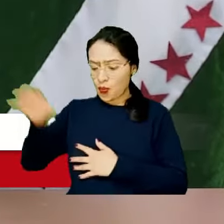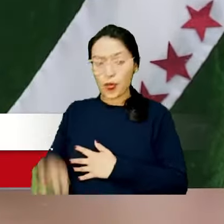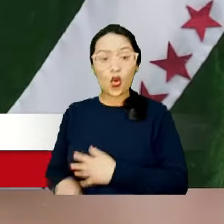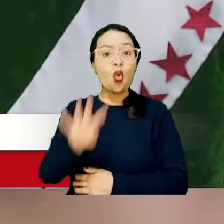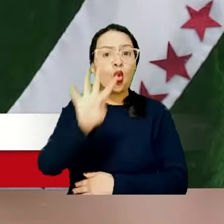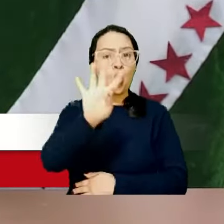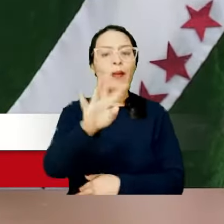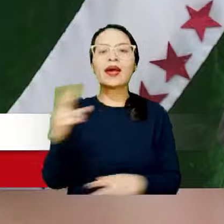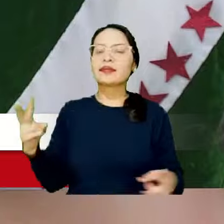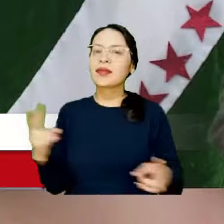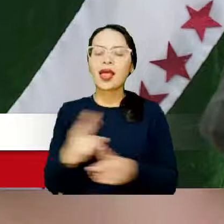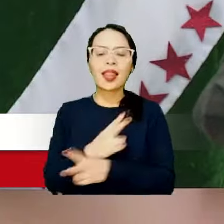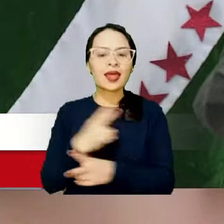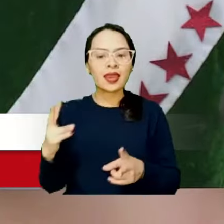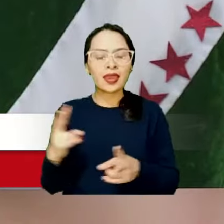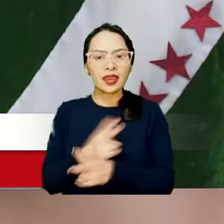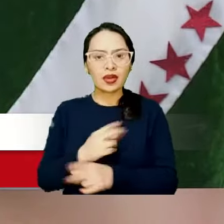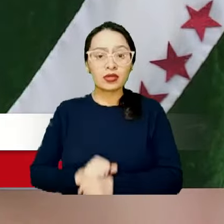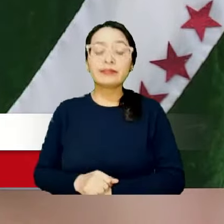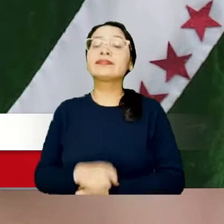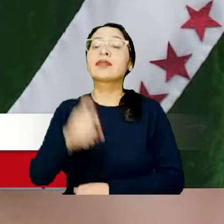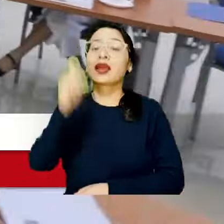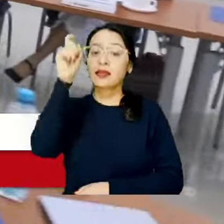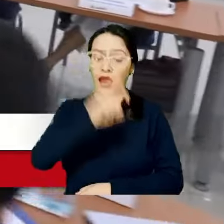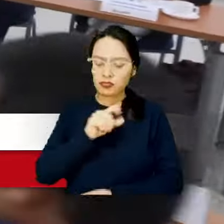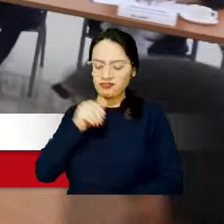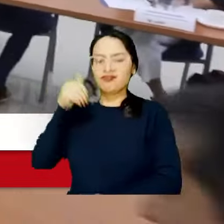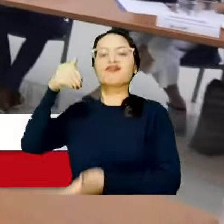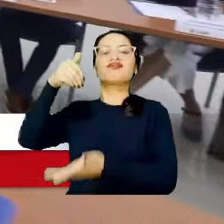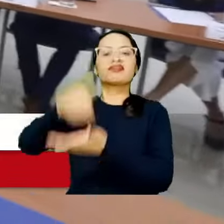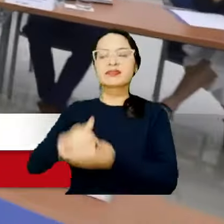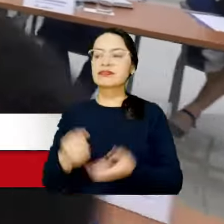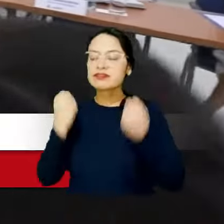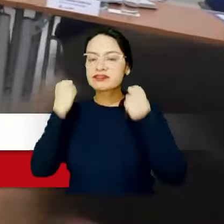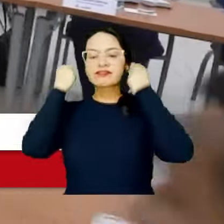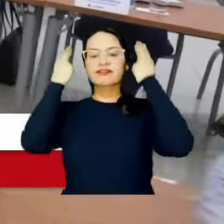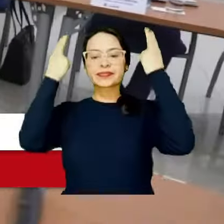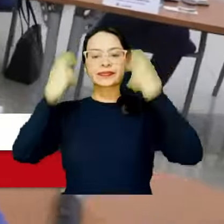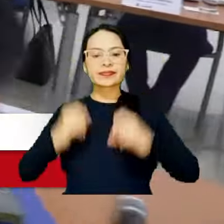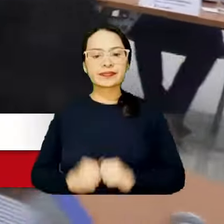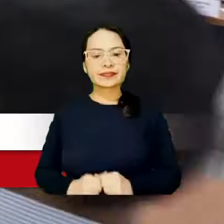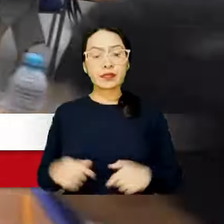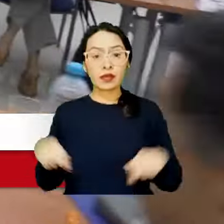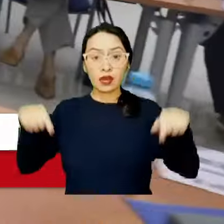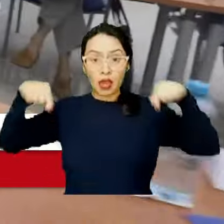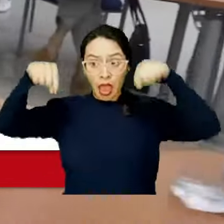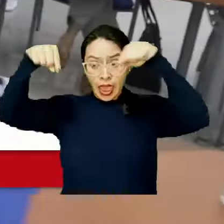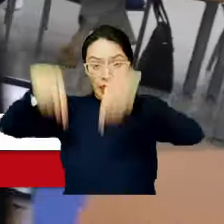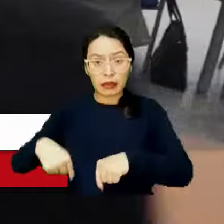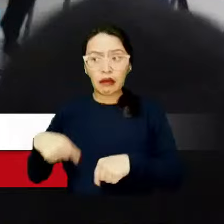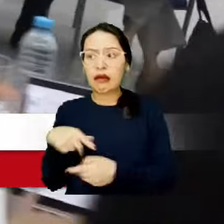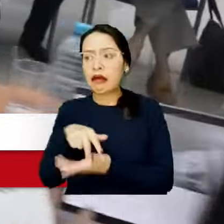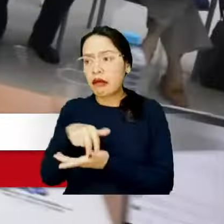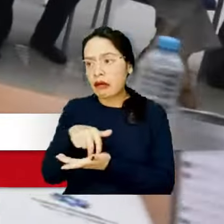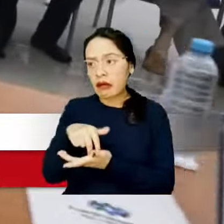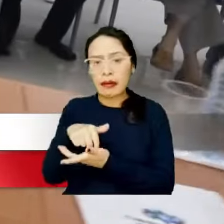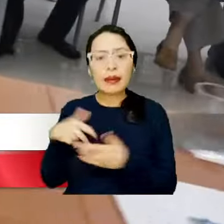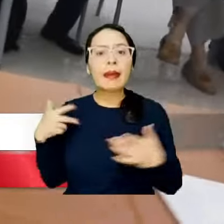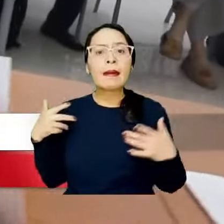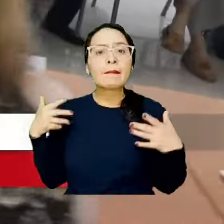aquí presentes y tenemos que enseñarle también al país que no nos vamos a dejar amedrentar, que